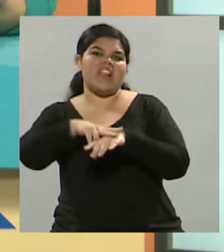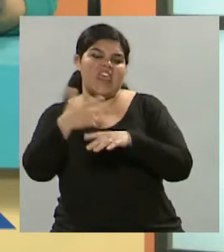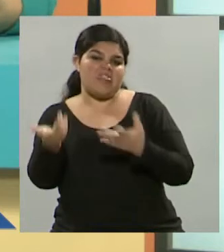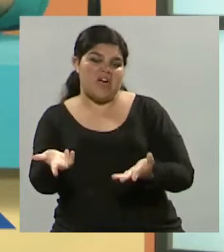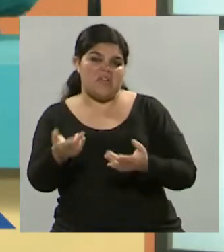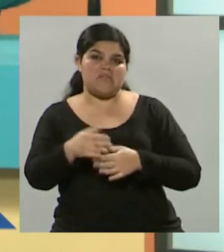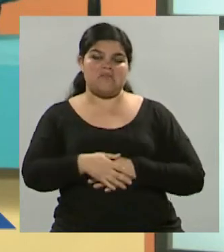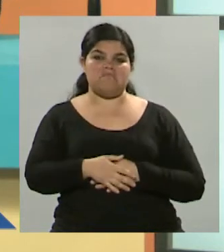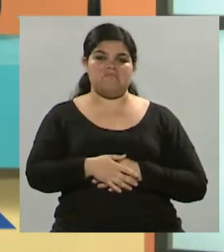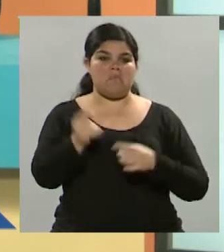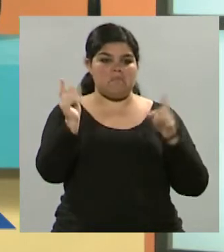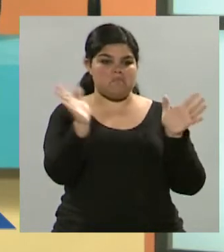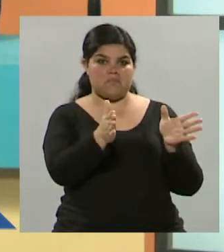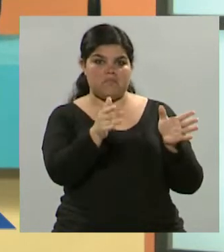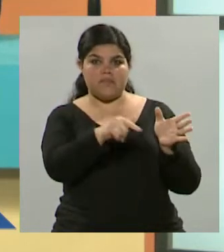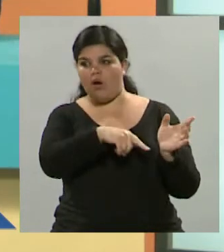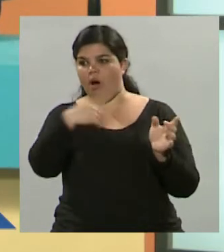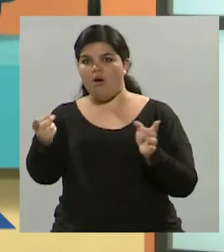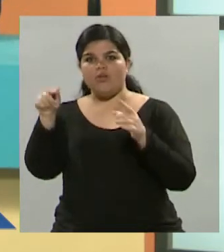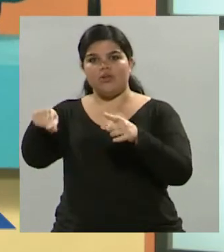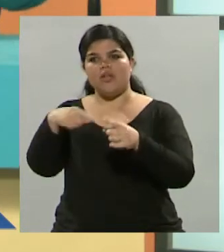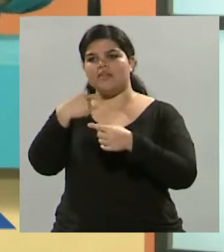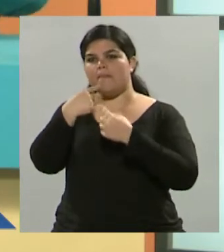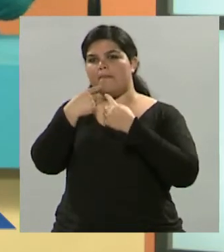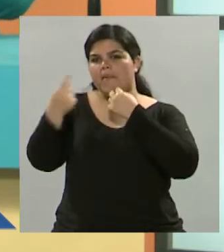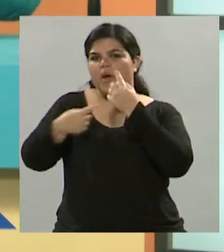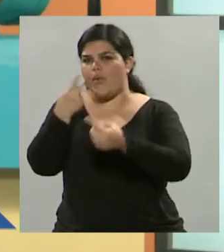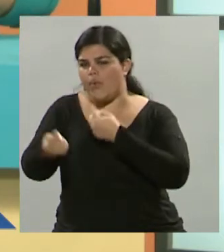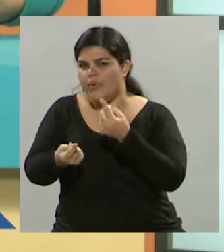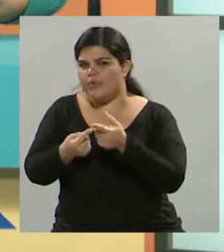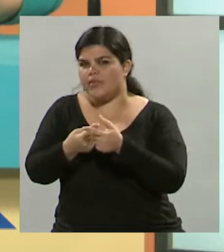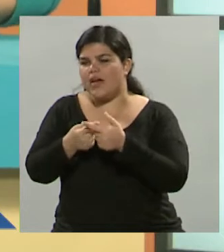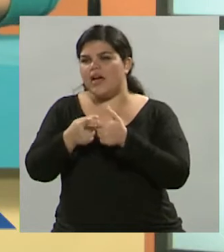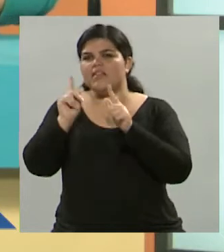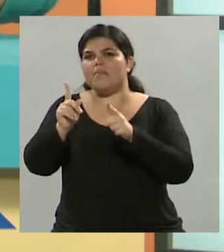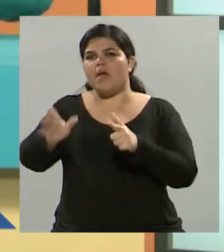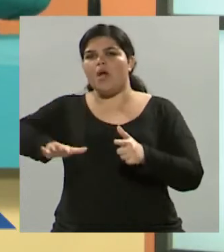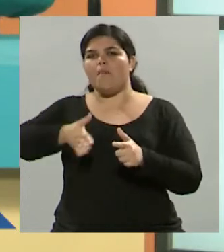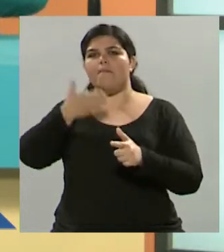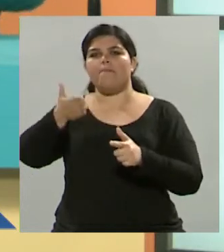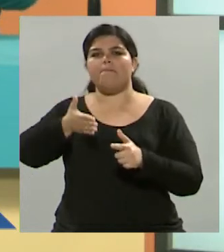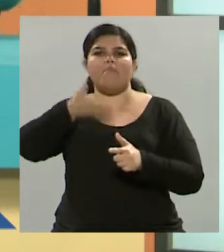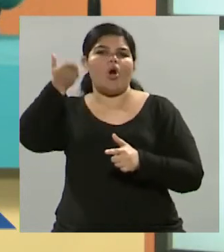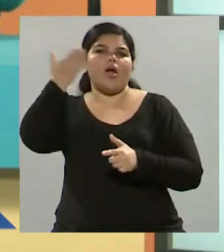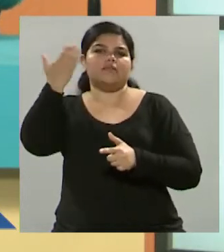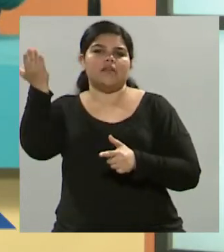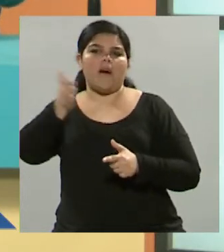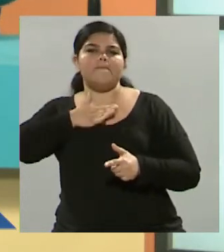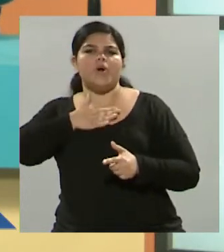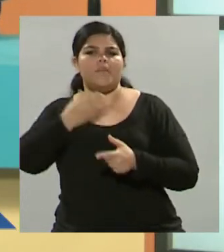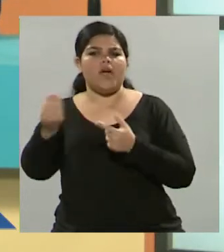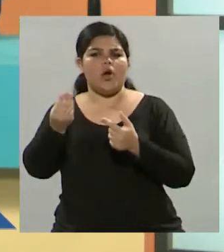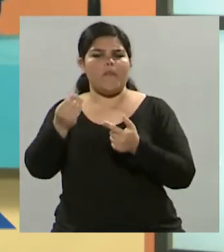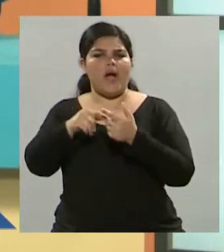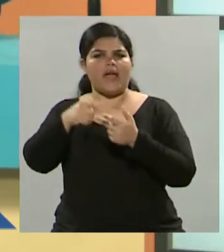Cuando lo otro tenía que ver con un territorio de preguntas, con un mundo poético propio, ¿sí? Y con ver qué cosas